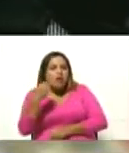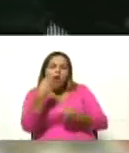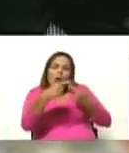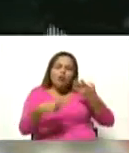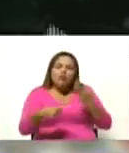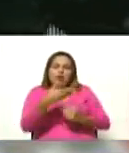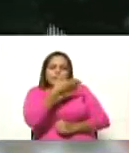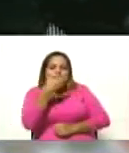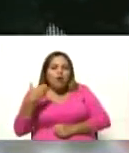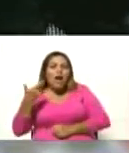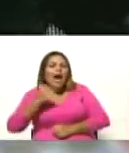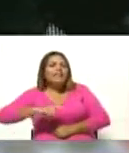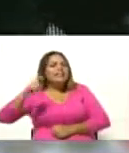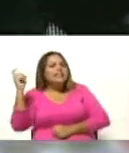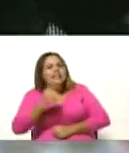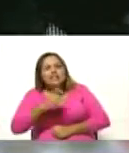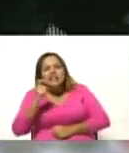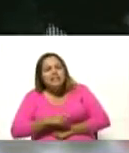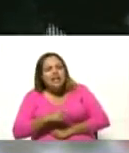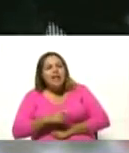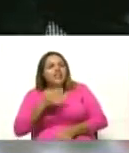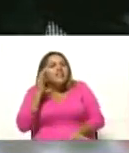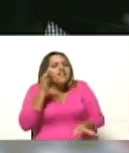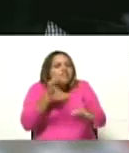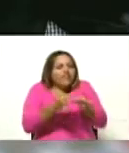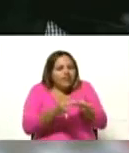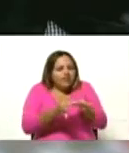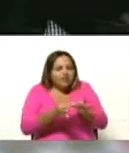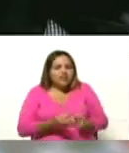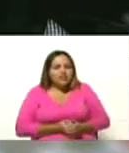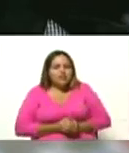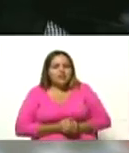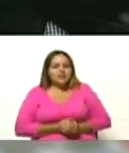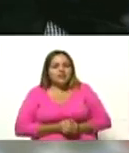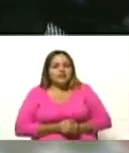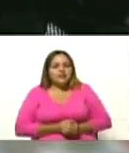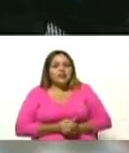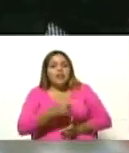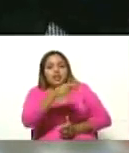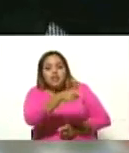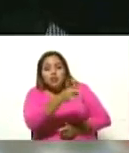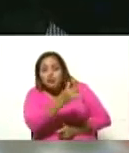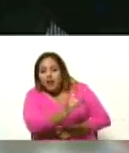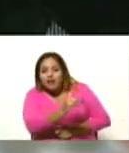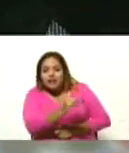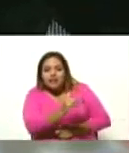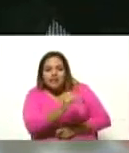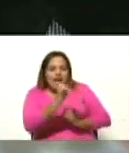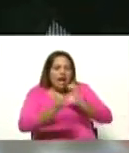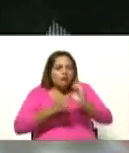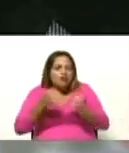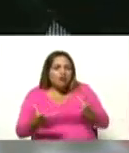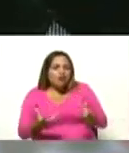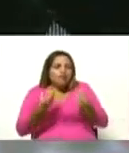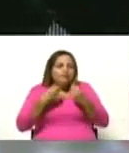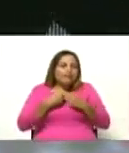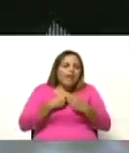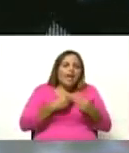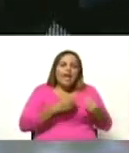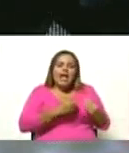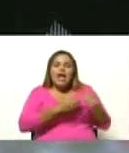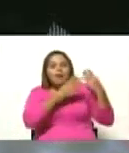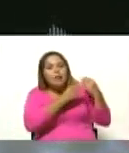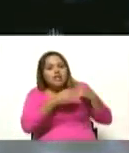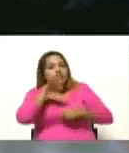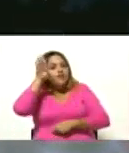Hay una necesidad de creer, de fe, y eso obviamente alimenta los sentimientos de esperanza en un futuro